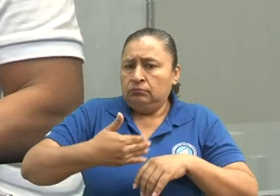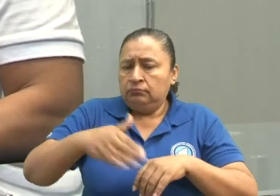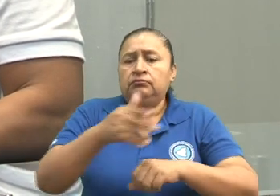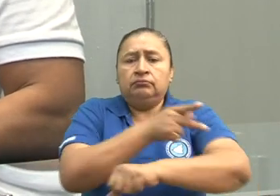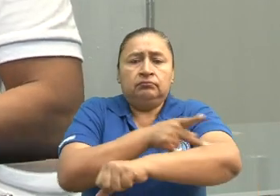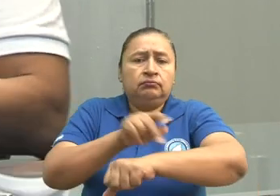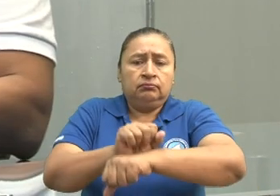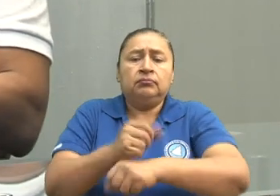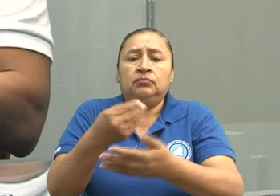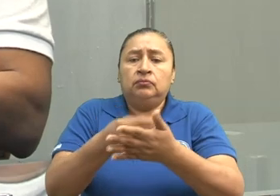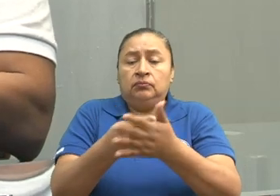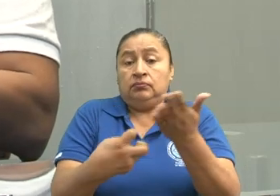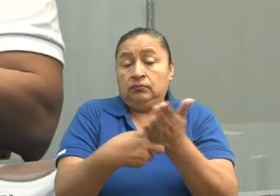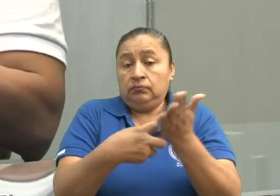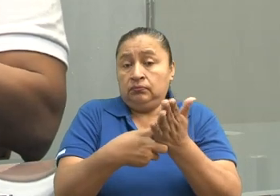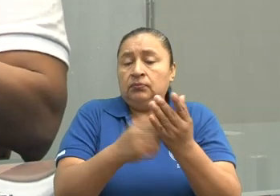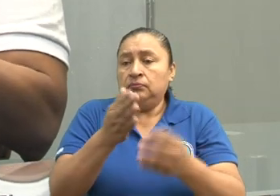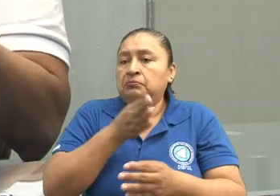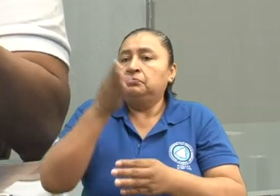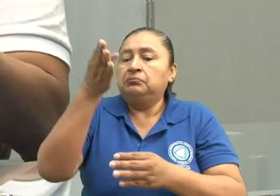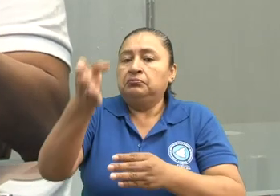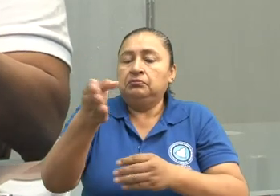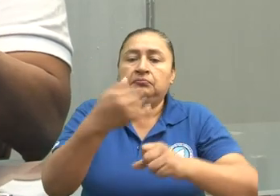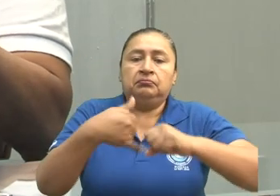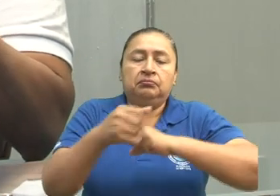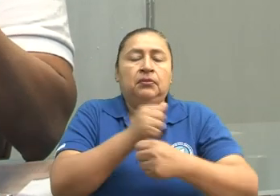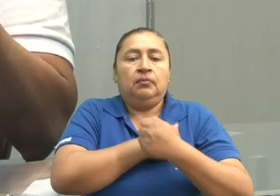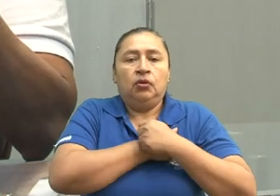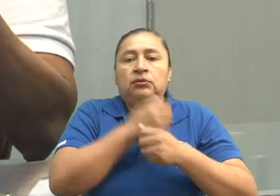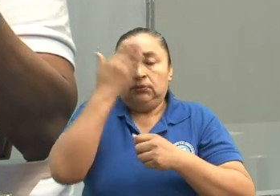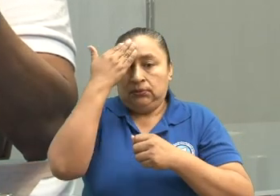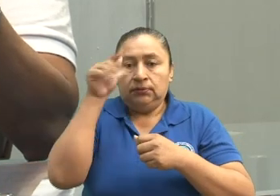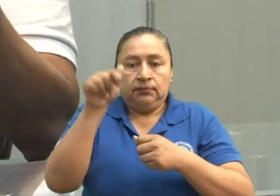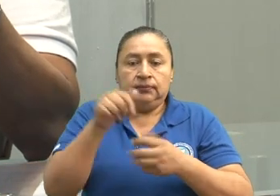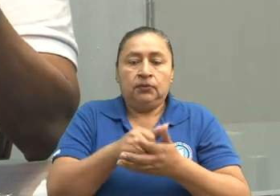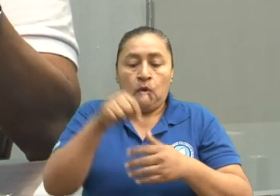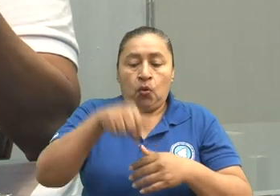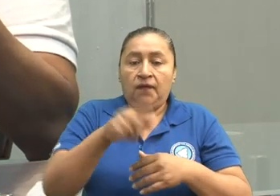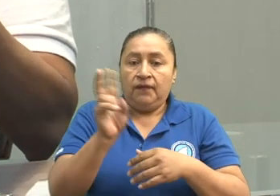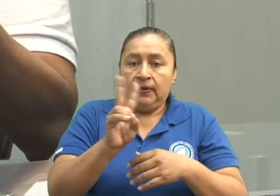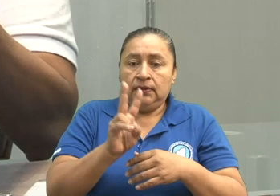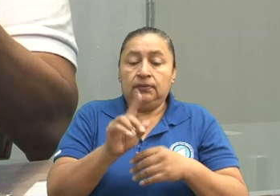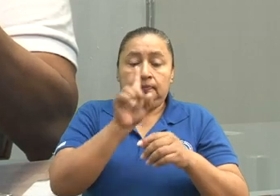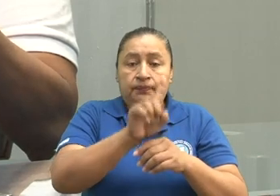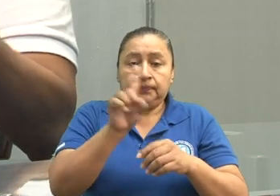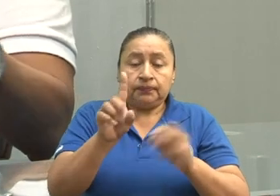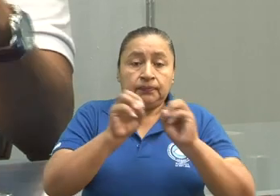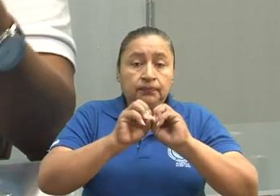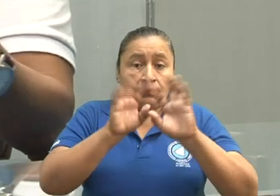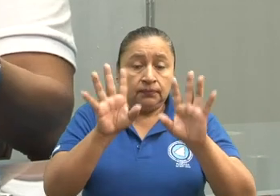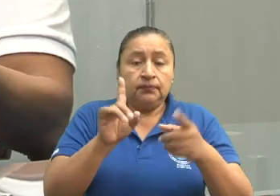de Salvador Allende para comprar su boleto e irse a la Isla del Amor, ya saben, hoy viernes a las 11 de la